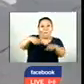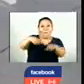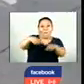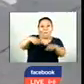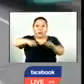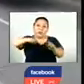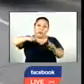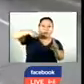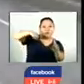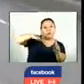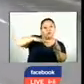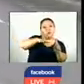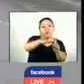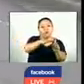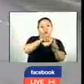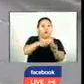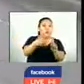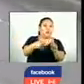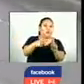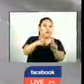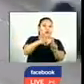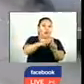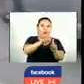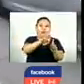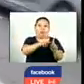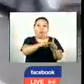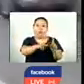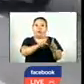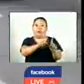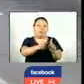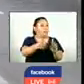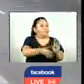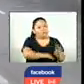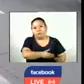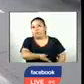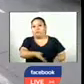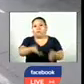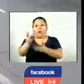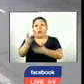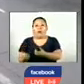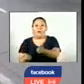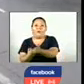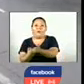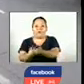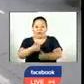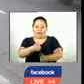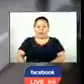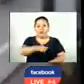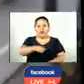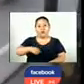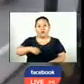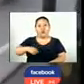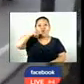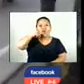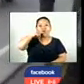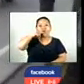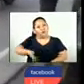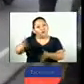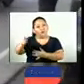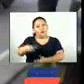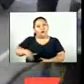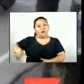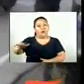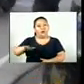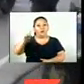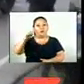motocicleta resultando con múltiples lesiones por lo que fue trasladada por socorrista de Cruz Roja salvadoreña hasta el hospital San